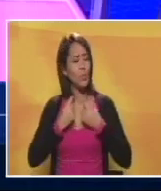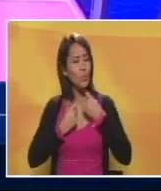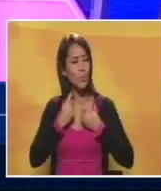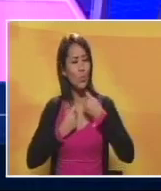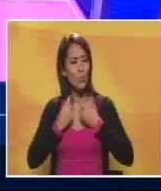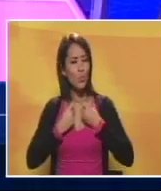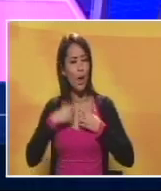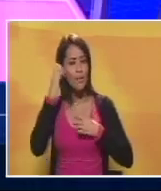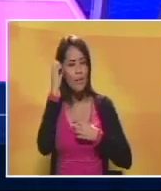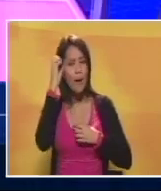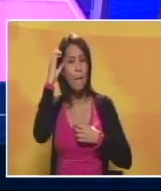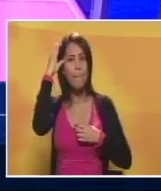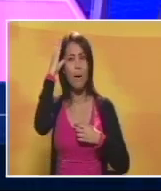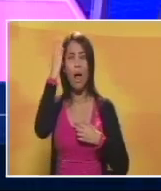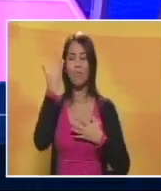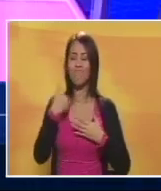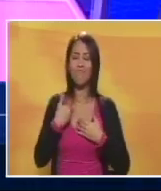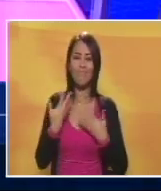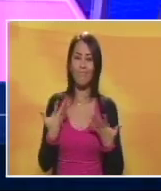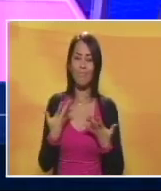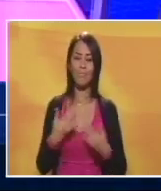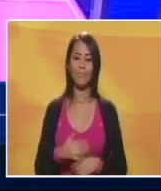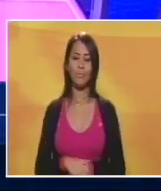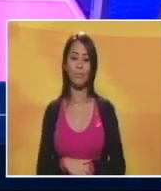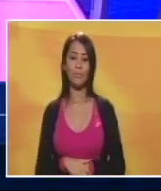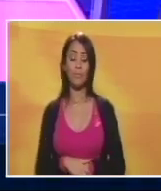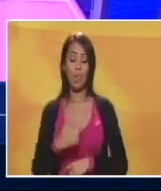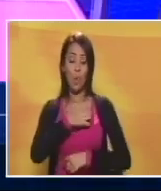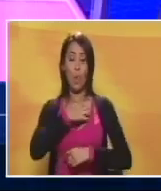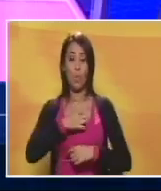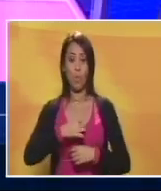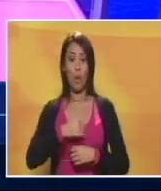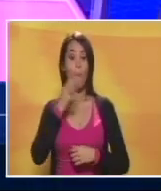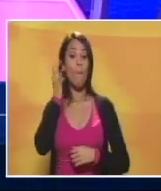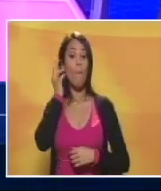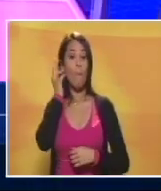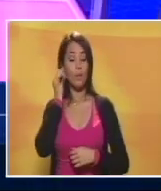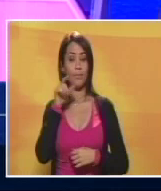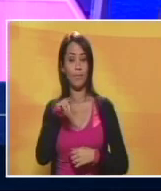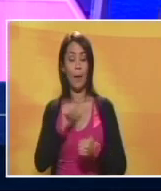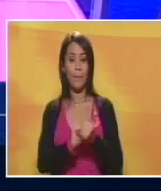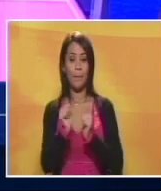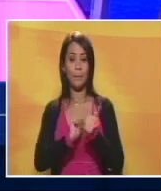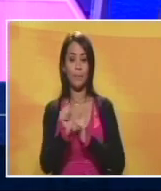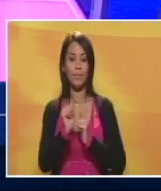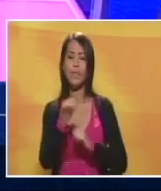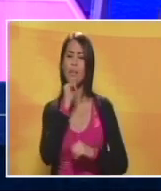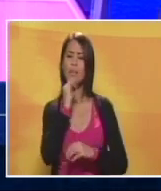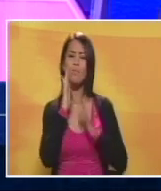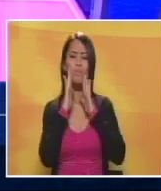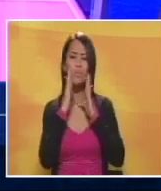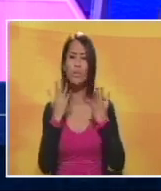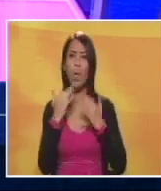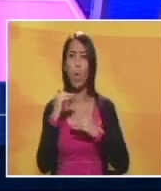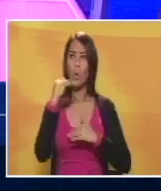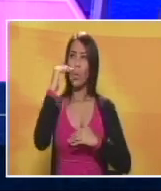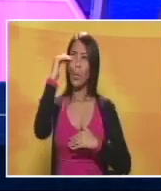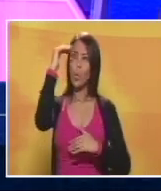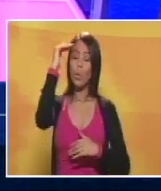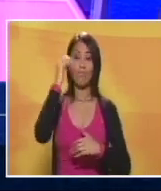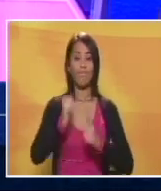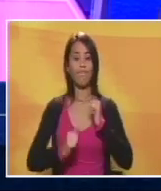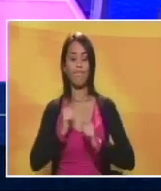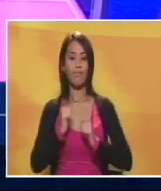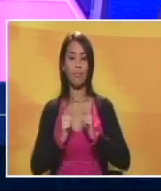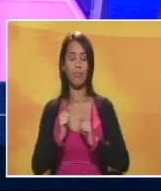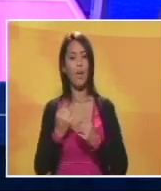son sus capacidades o virtudes. Nuestra medallista olímpica Yulimar Rojas confiesa que aunque su altura y condición atlética